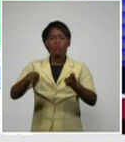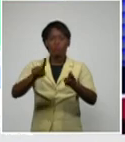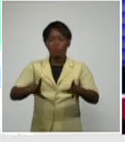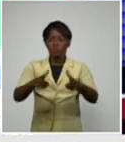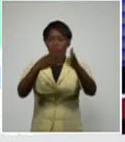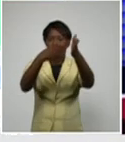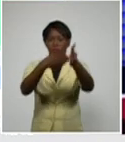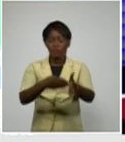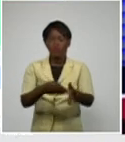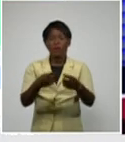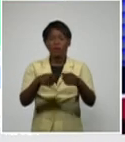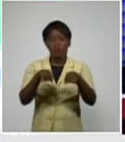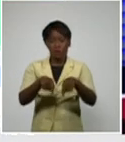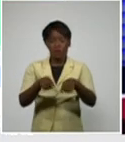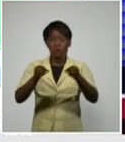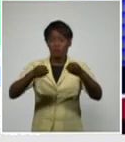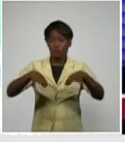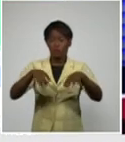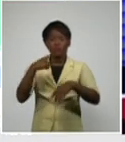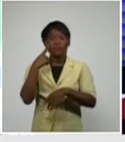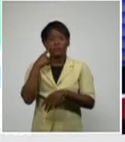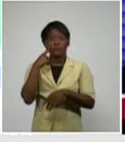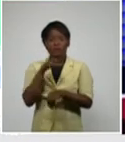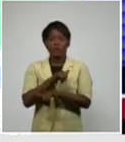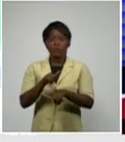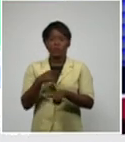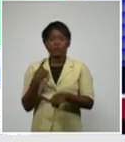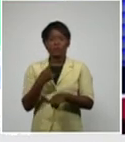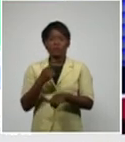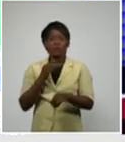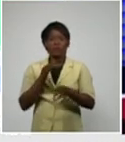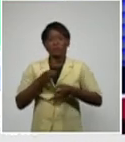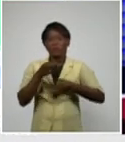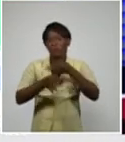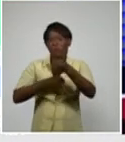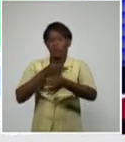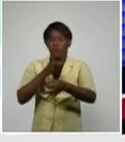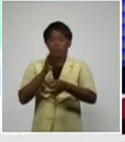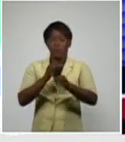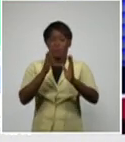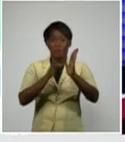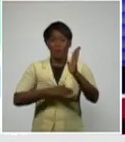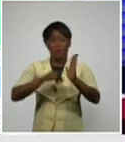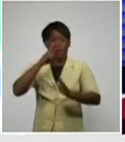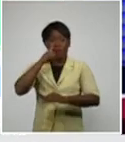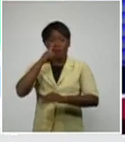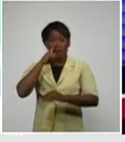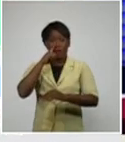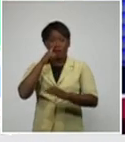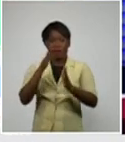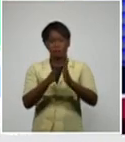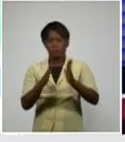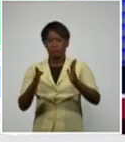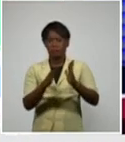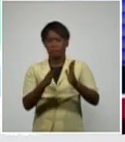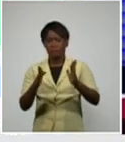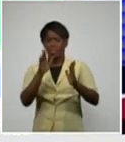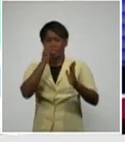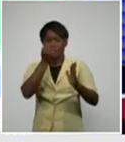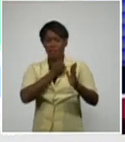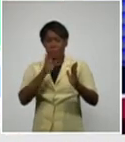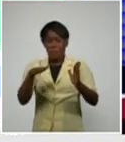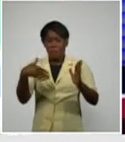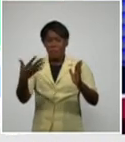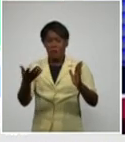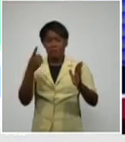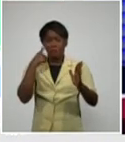situación que enfrentamos a partir de la segunda quincena de noviembre, fundamentalmente diciembre, que algunos de los que